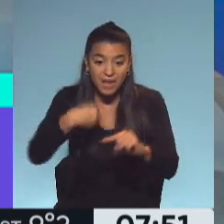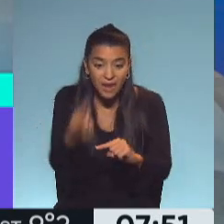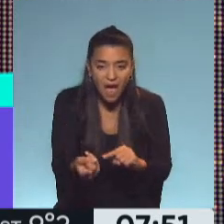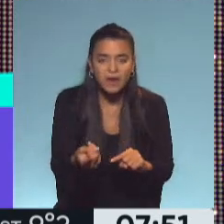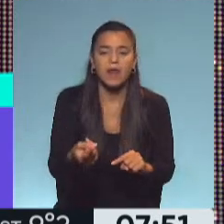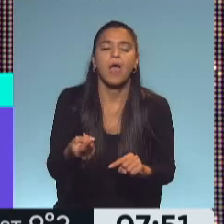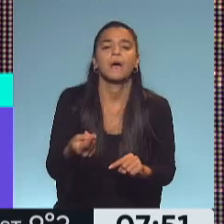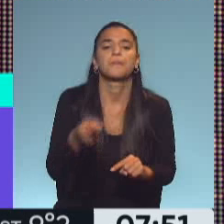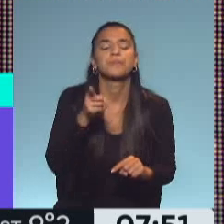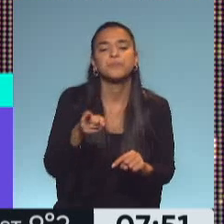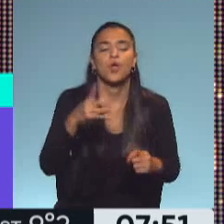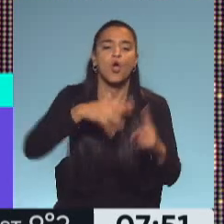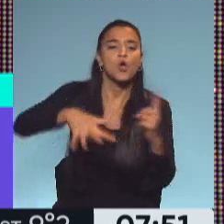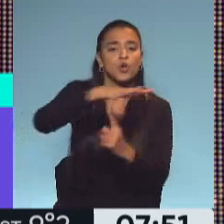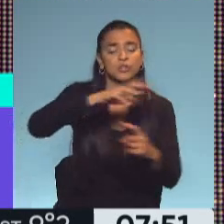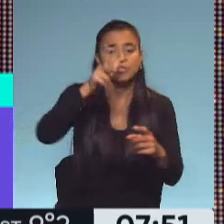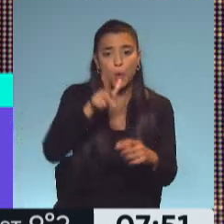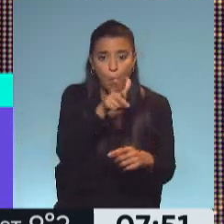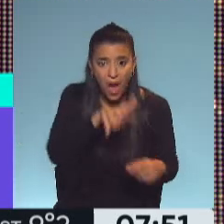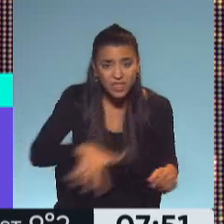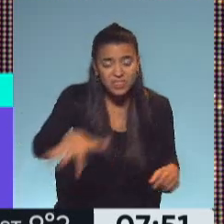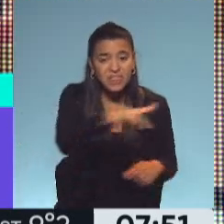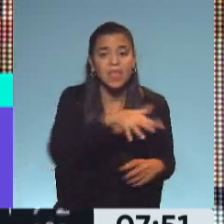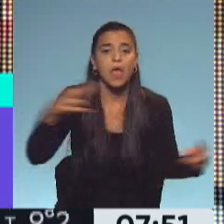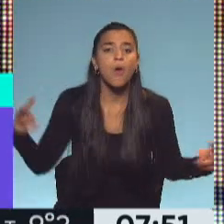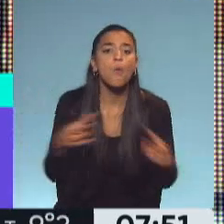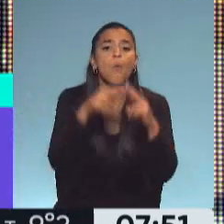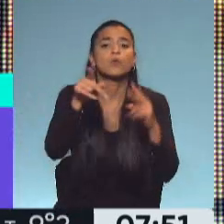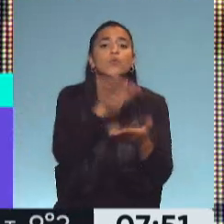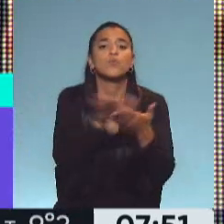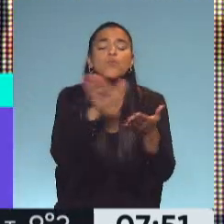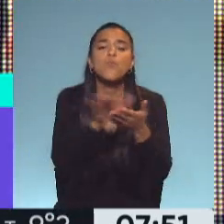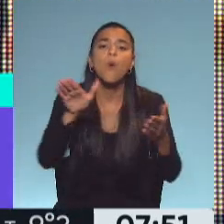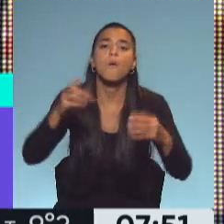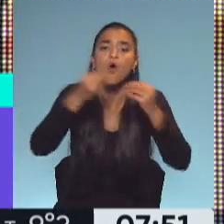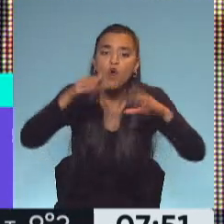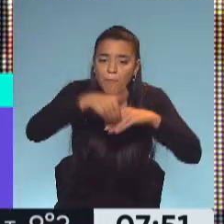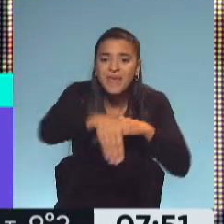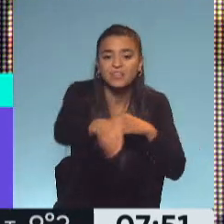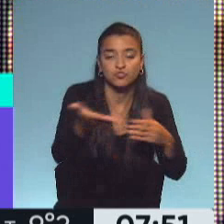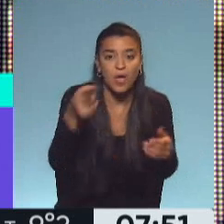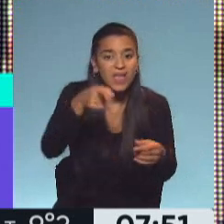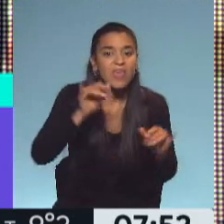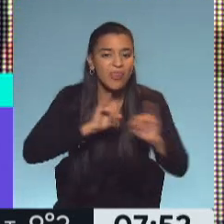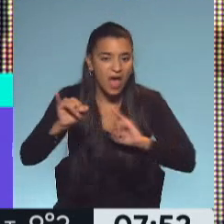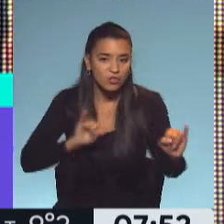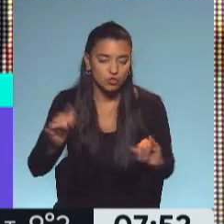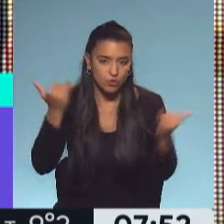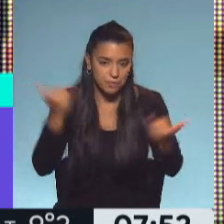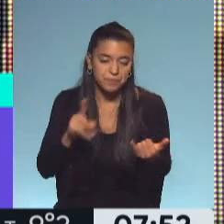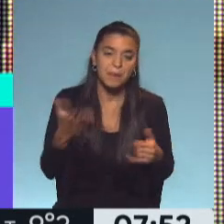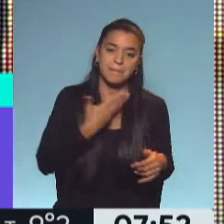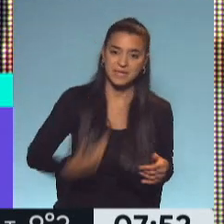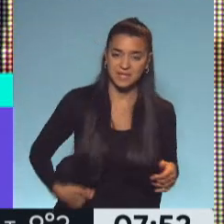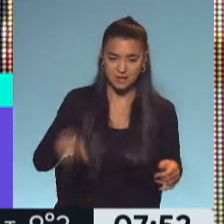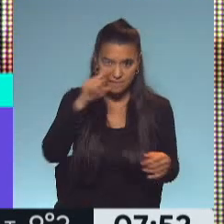se desarrolla en el contexto del Vaticano un encuentro, Soñar con un nuevo comienzo. Y me parece que sí, ahí hay un dato, A ver. que el presidente